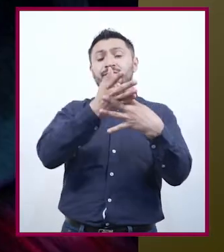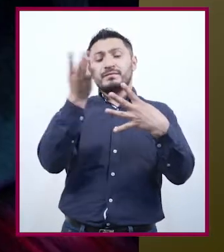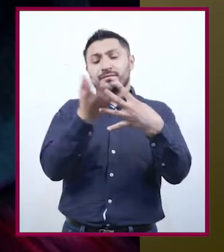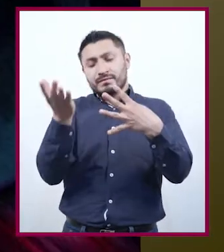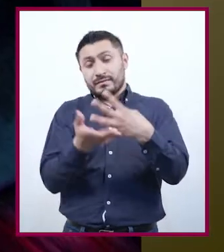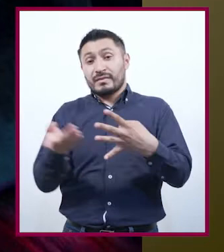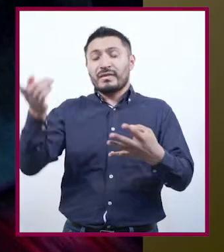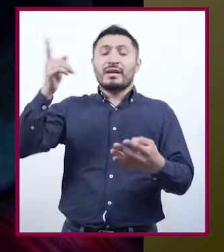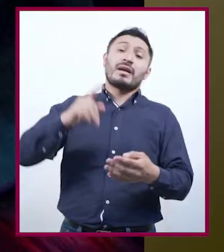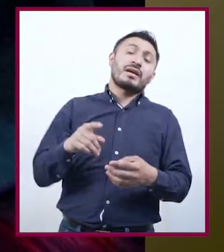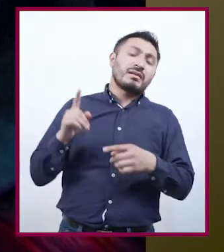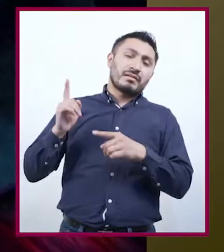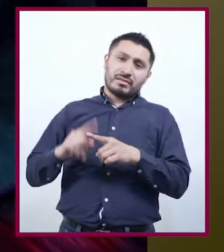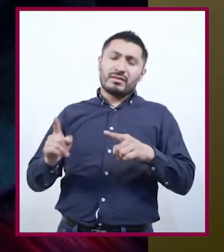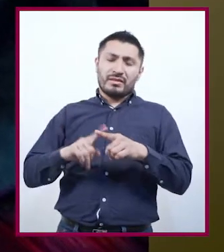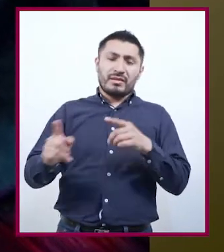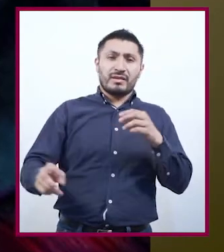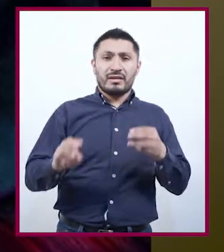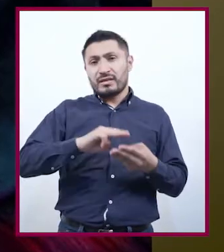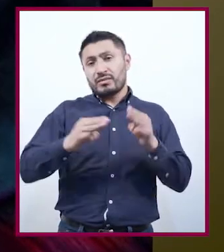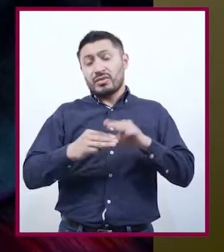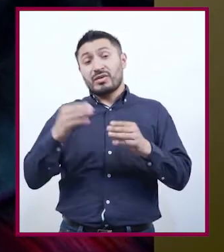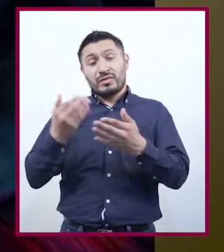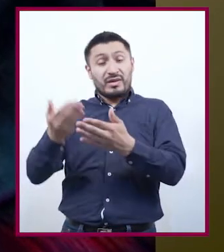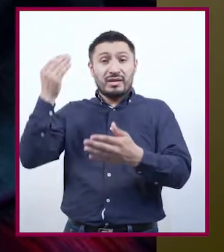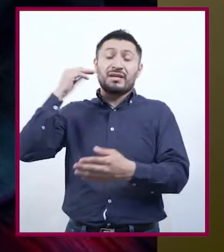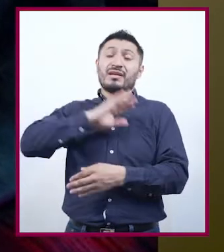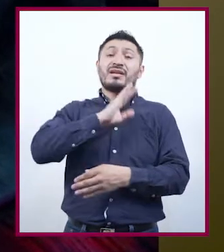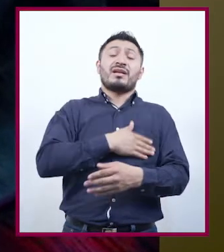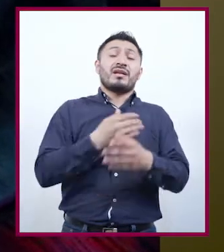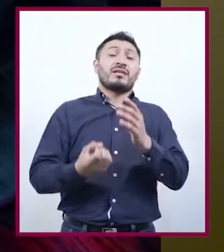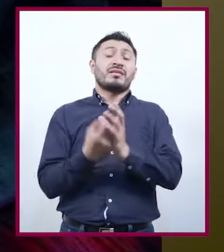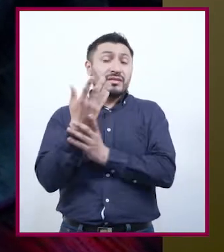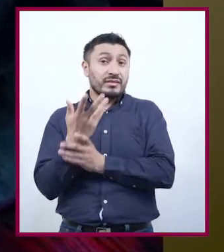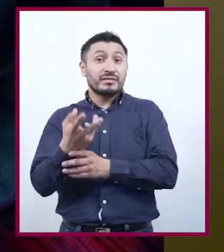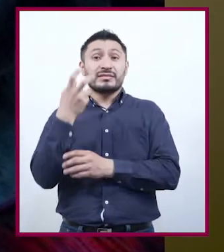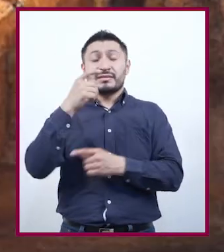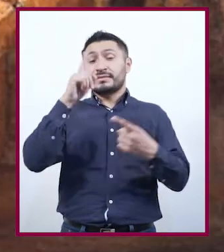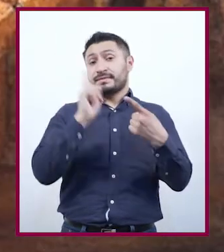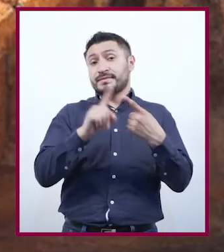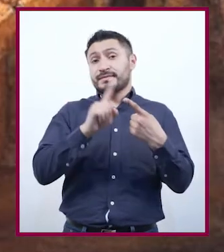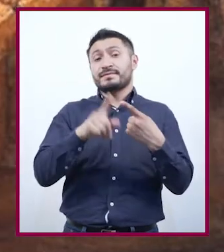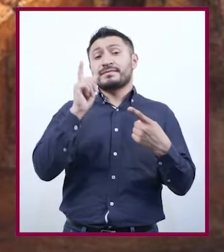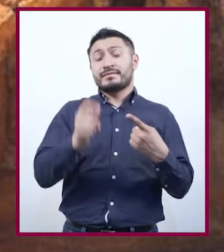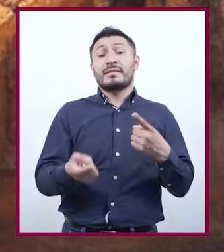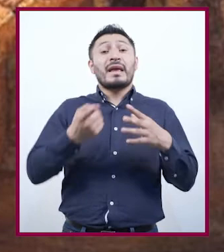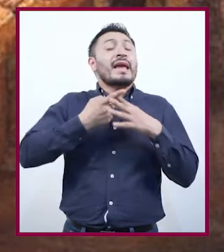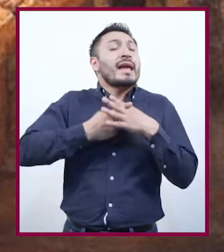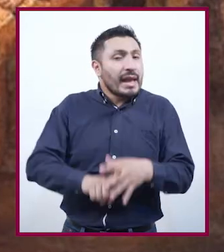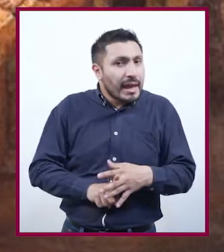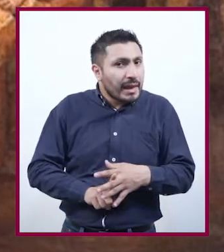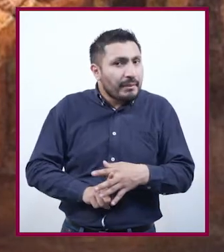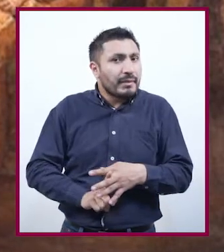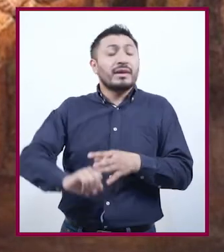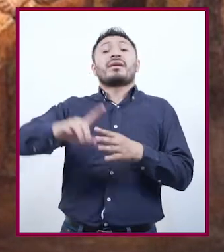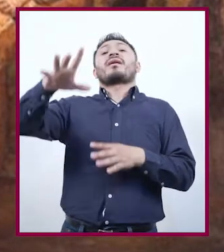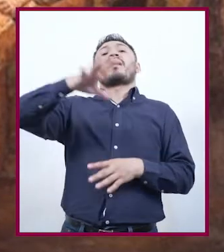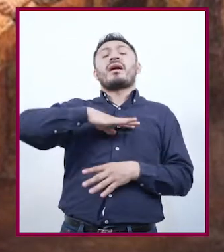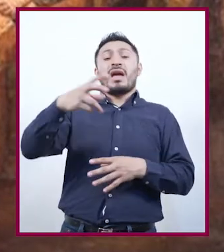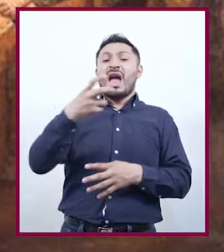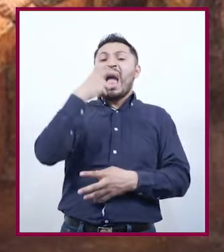corresponden a factores internos y externos de la entonces Nueva España. La primera de estas etapas es la